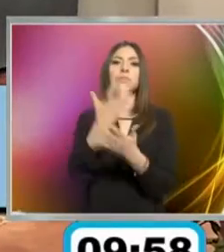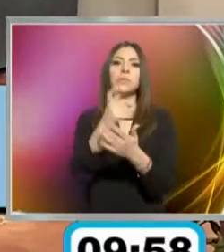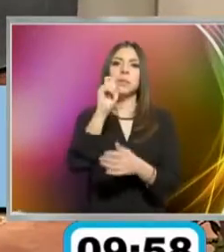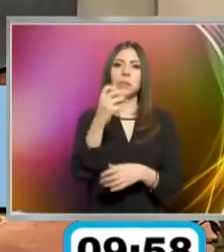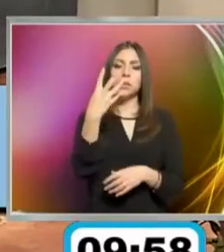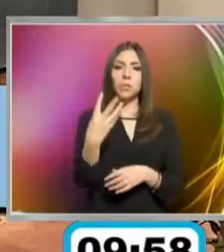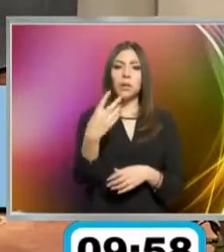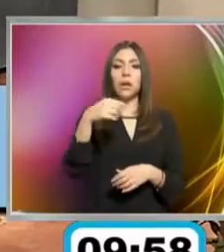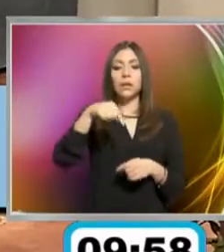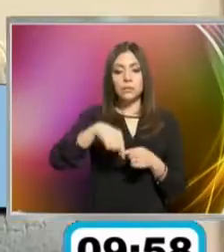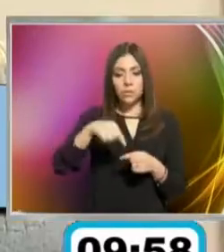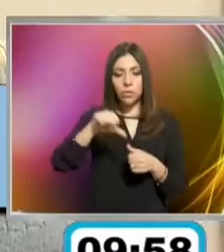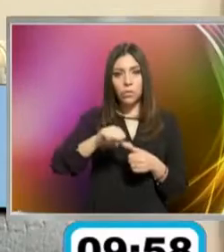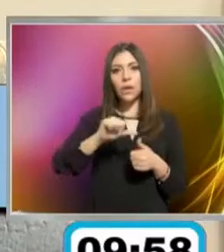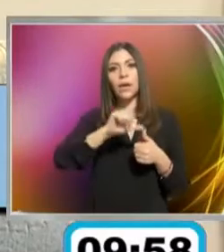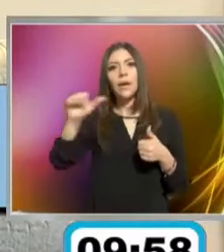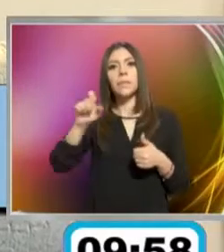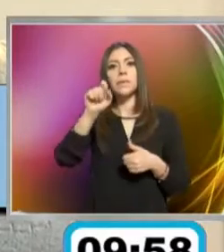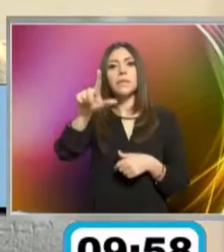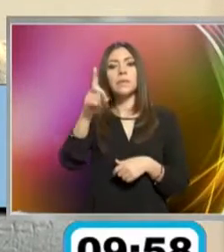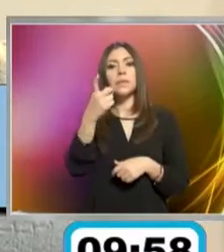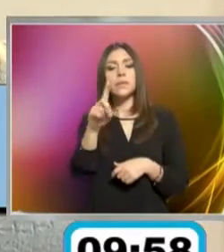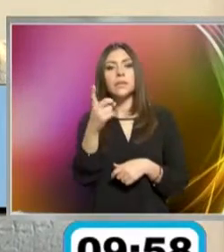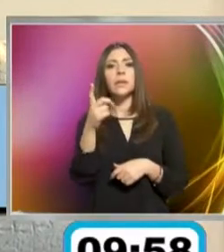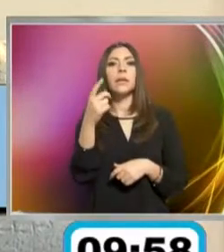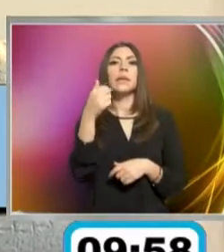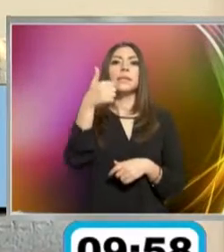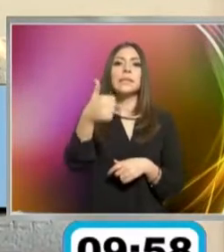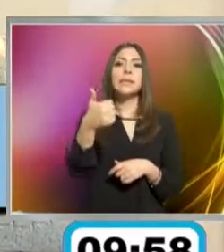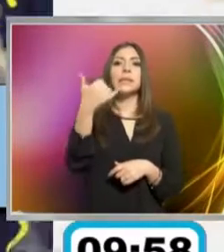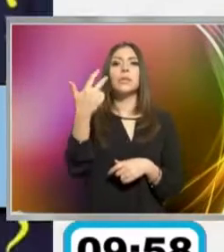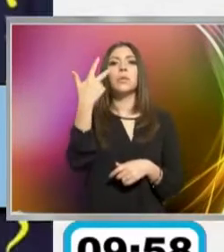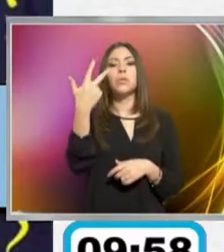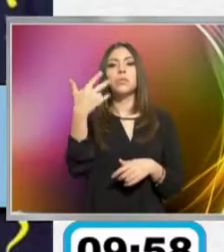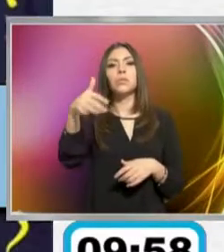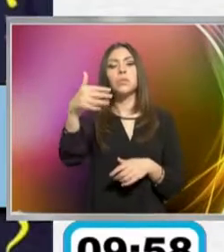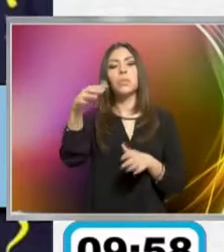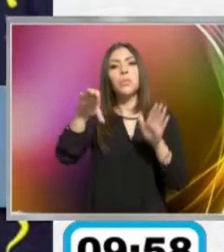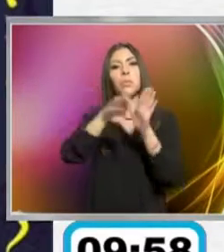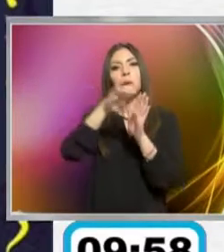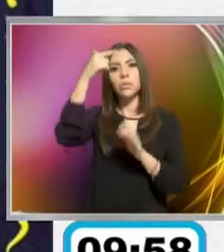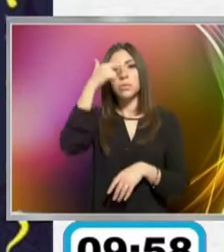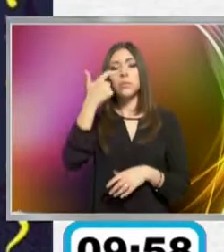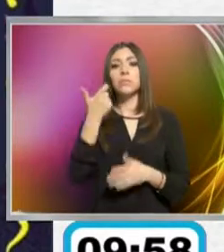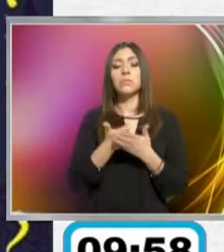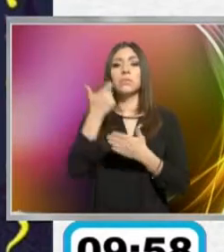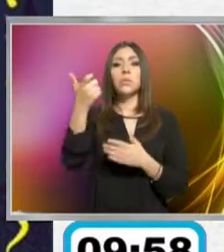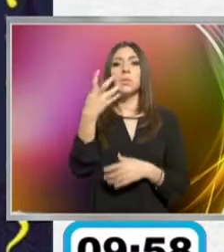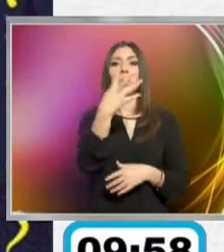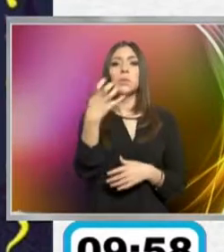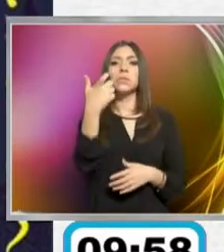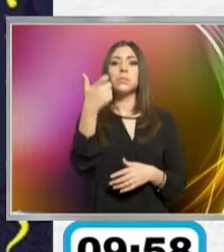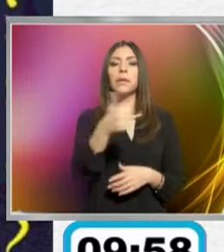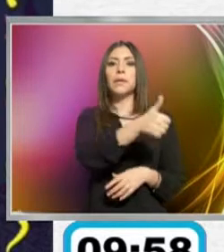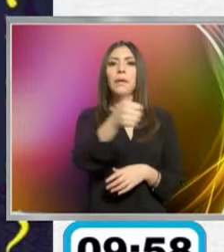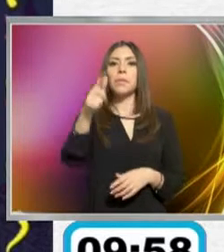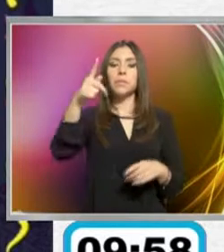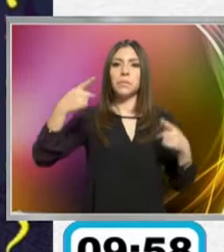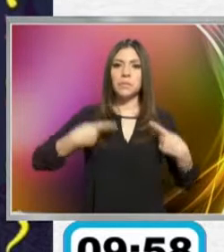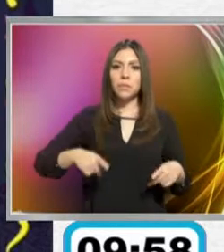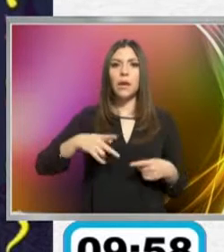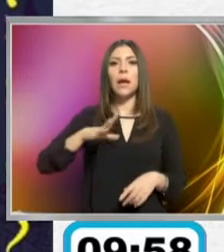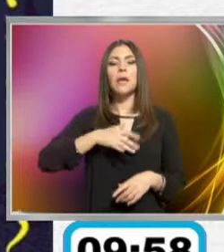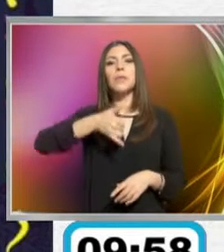el 27 de diciembre a las 6 y 8:15 de la noche. ¿Y los costos de las Los entradas? costos, 400 pesos por persona, pero